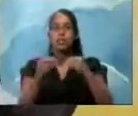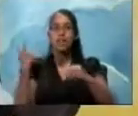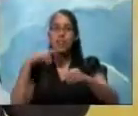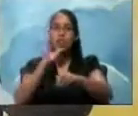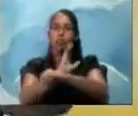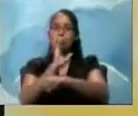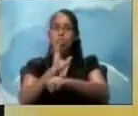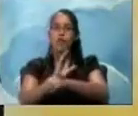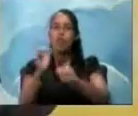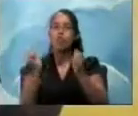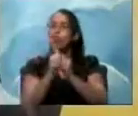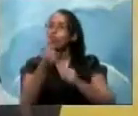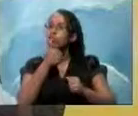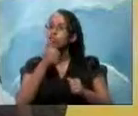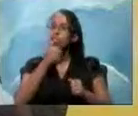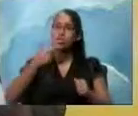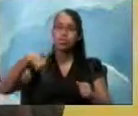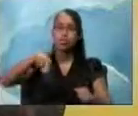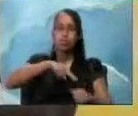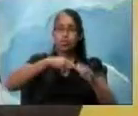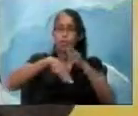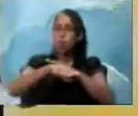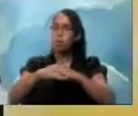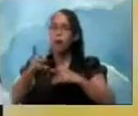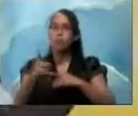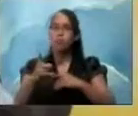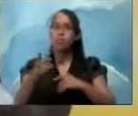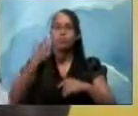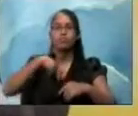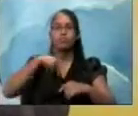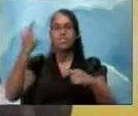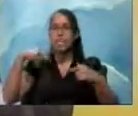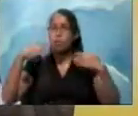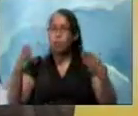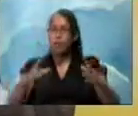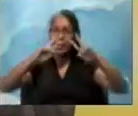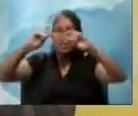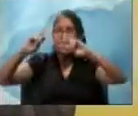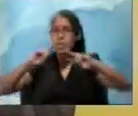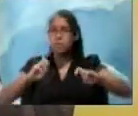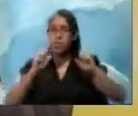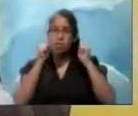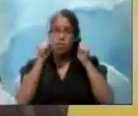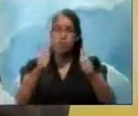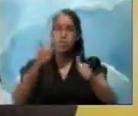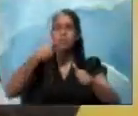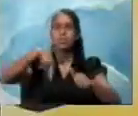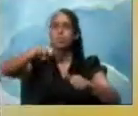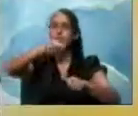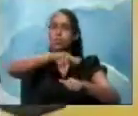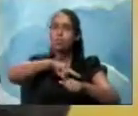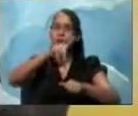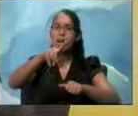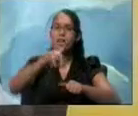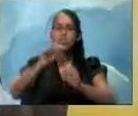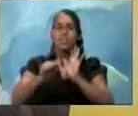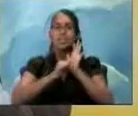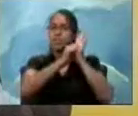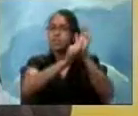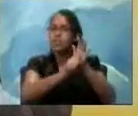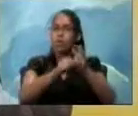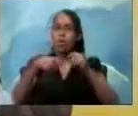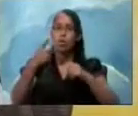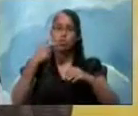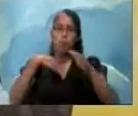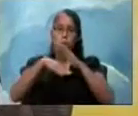cuidado con quién nosotros nos vamos. Por eso es que nosotros tenemos que revisar bien nuestra circunstancia cuando